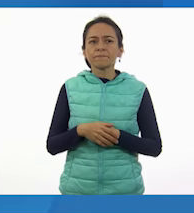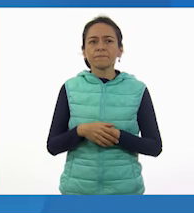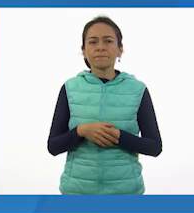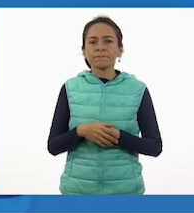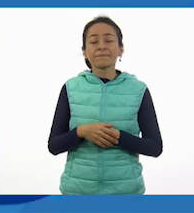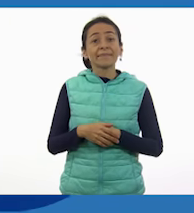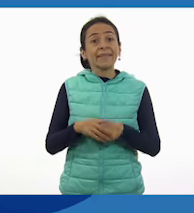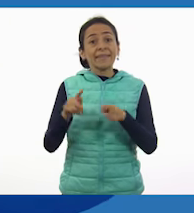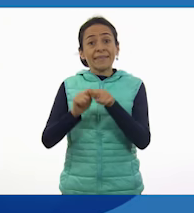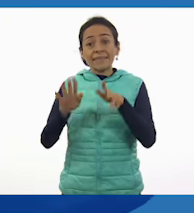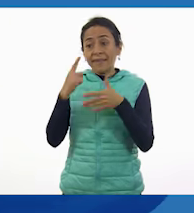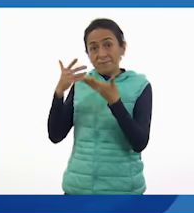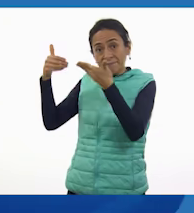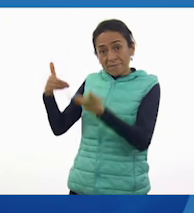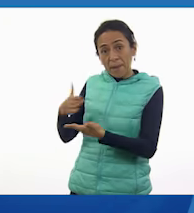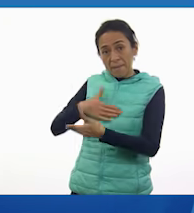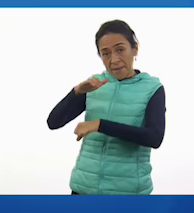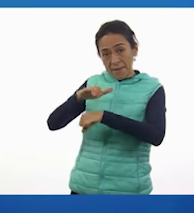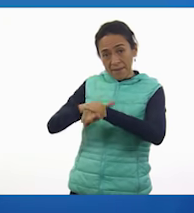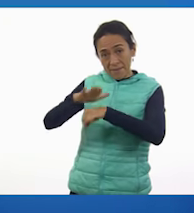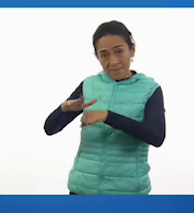Tía, te presento a mi amiga Cristina.